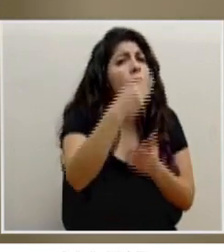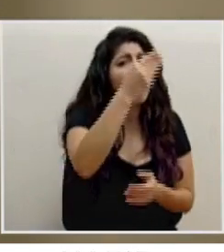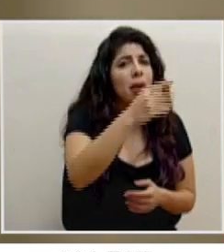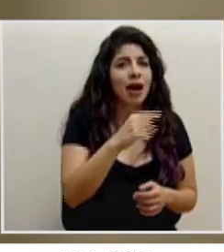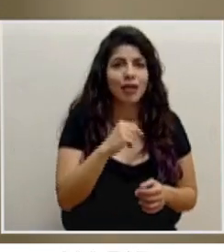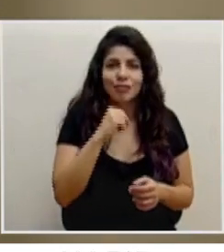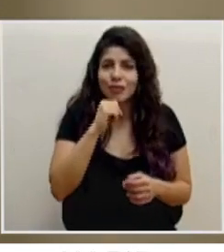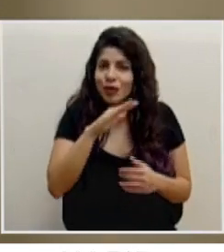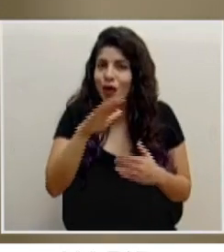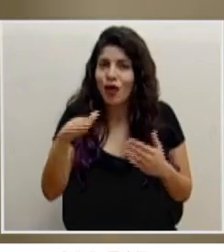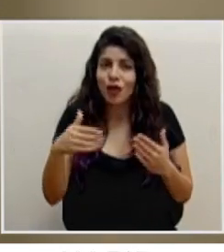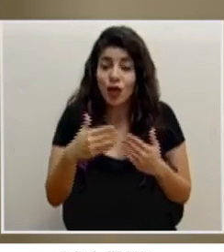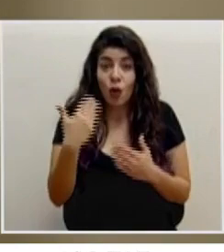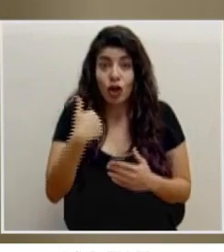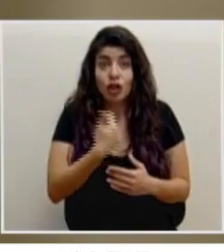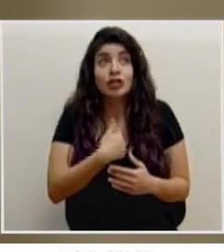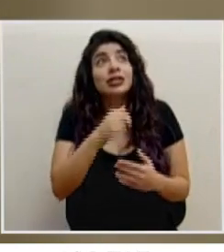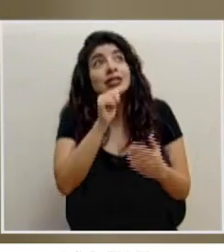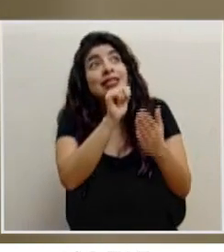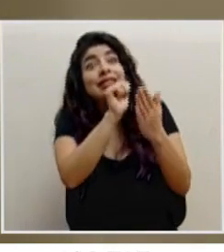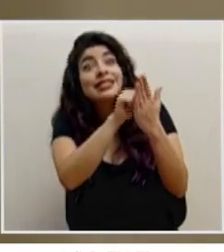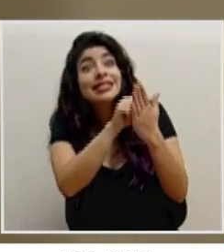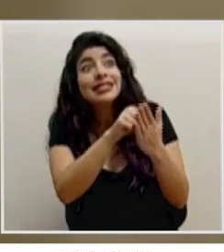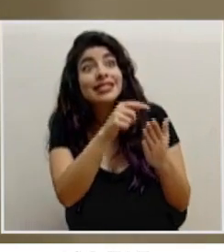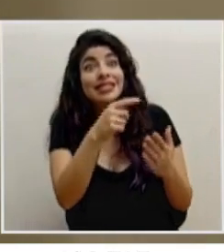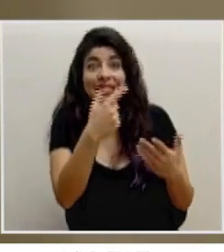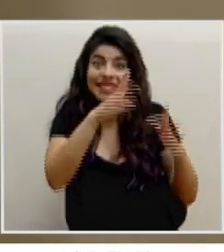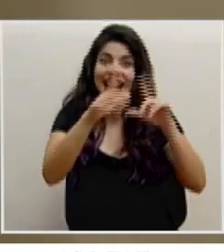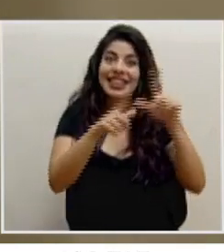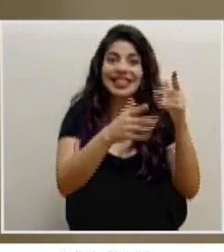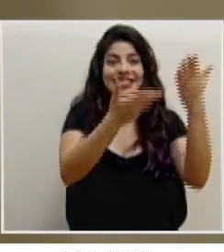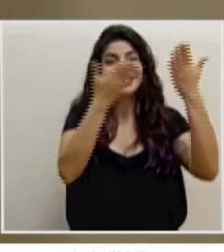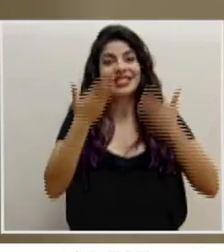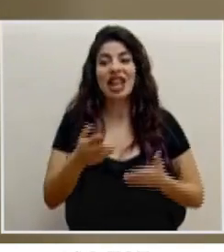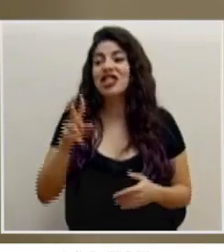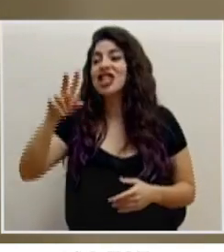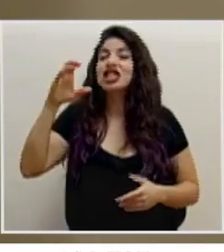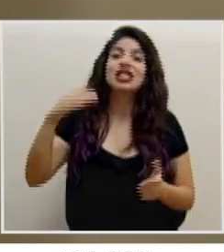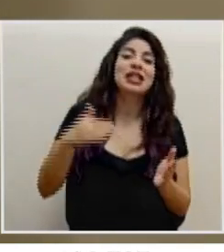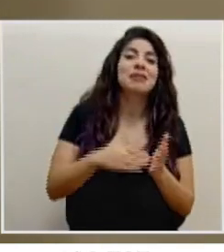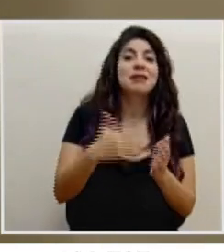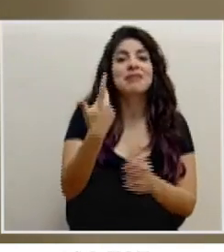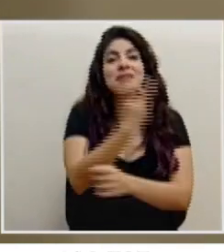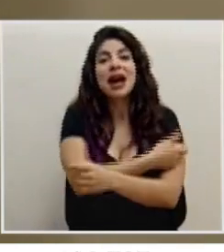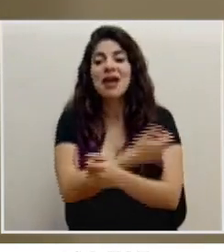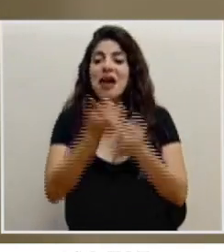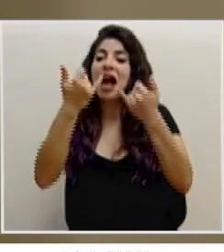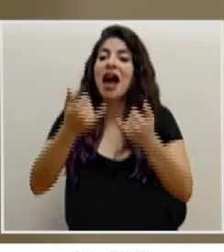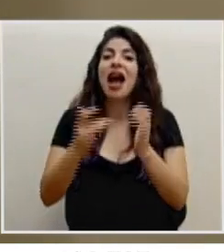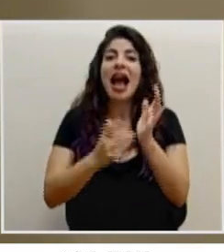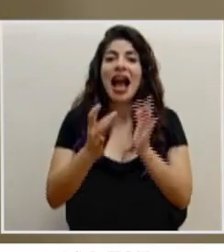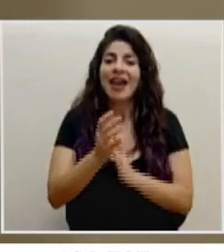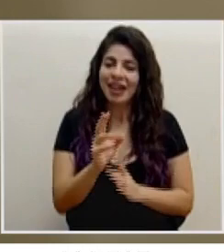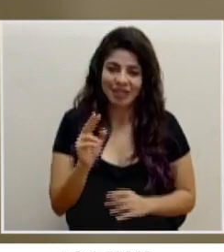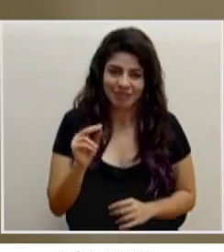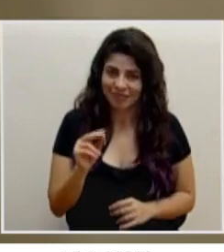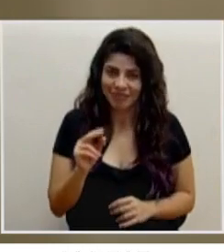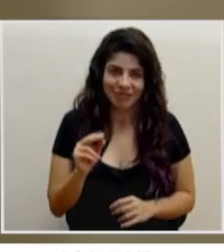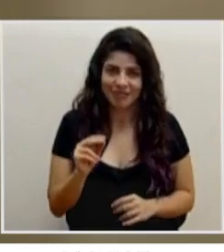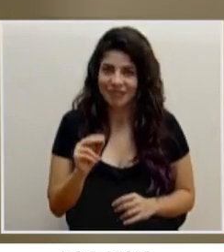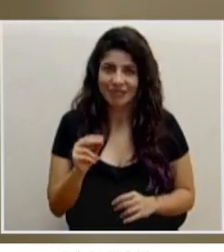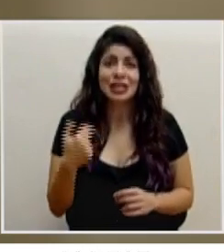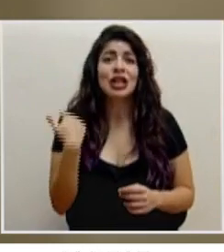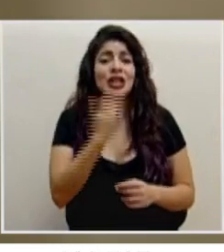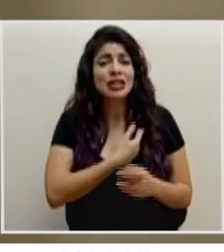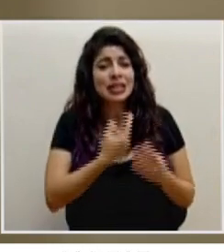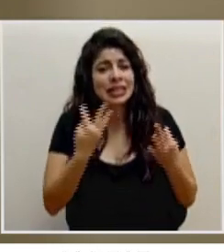todas, cuando tocamos la puerta nos dicen, ahí está, ya, les entregamos 200,000 vacunas ahora en abril.